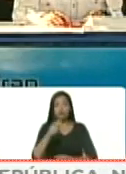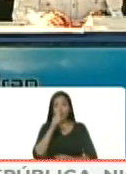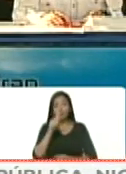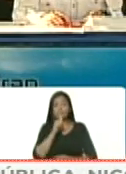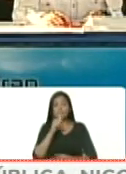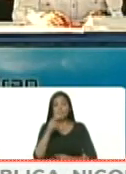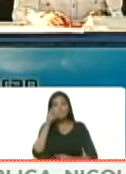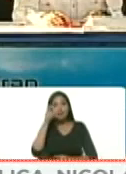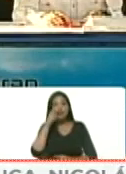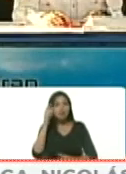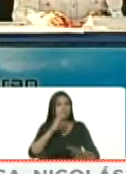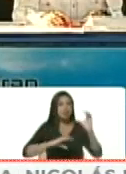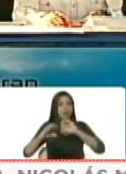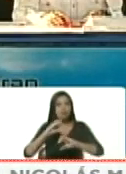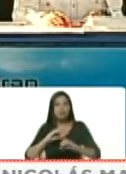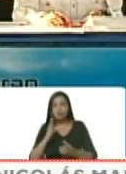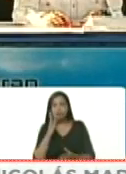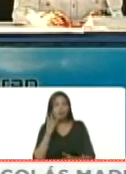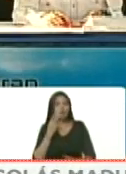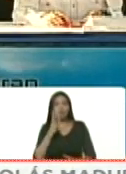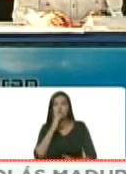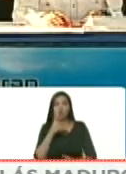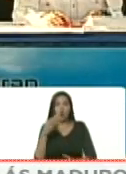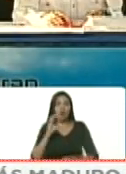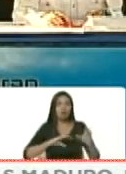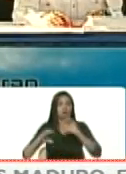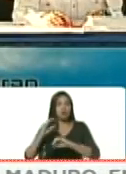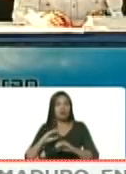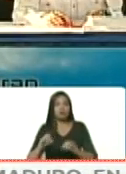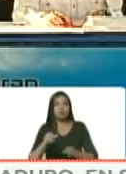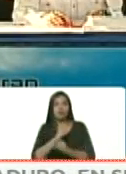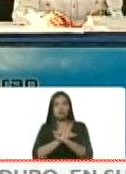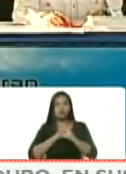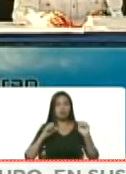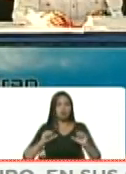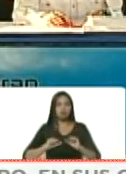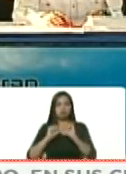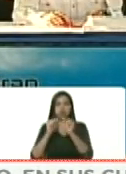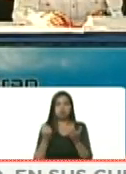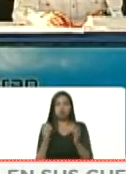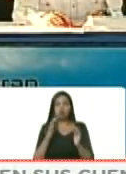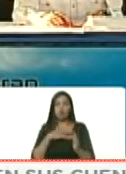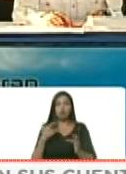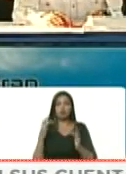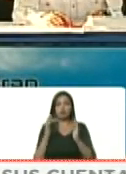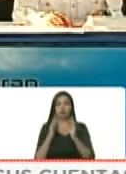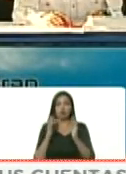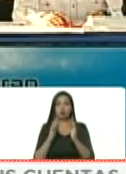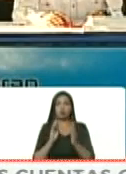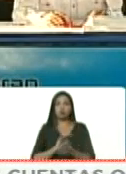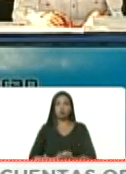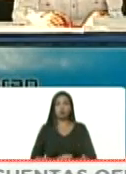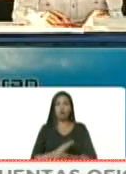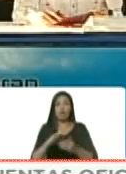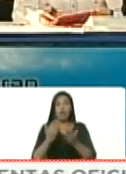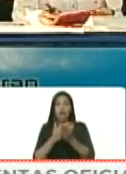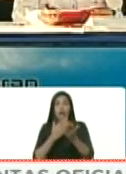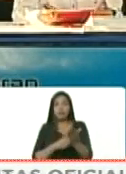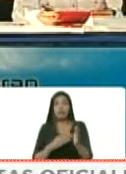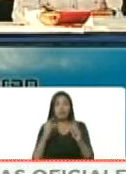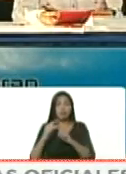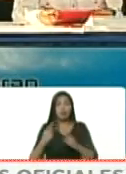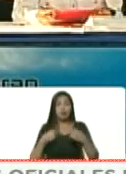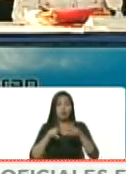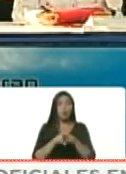de las ciencias. Sin la ciencia, imposible avanzar. Yo quiero hacer un pase antes de darle la palabra al